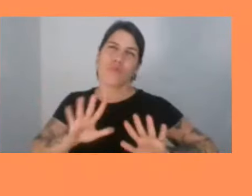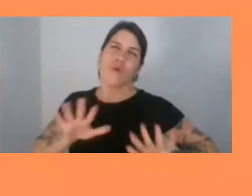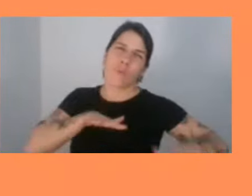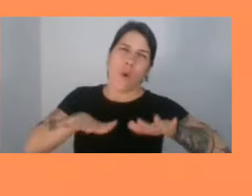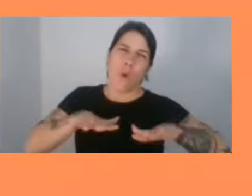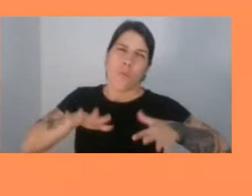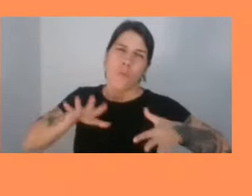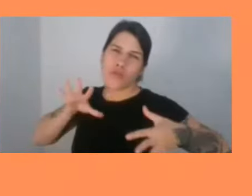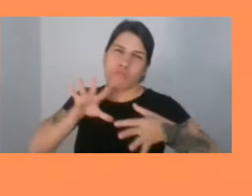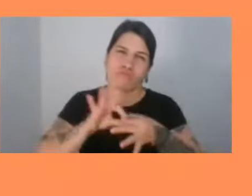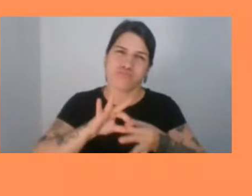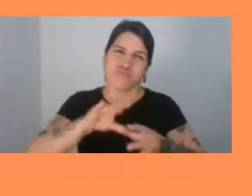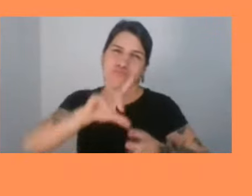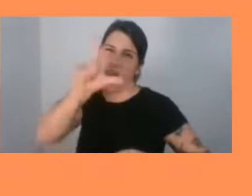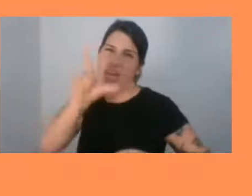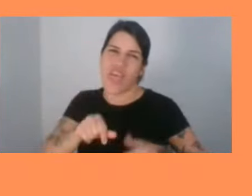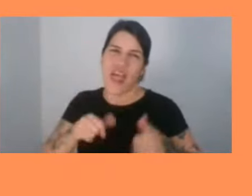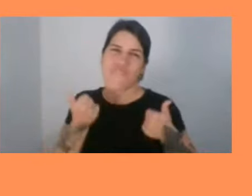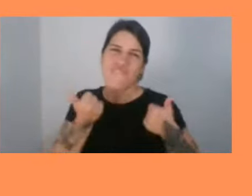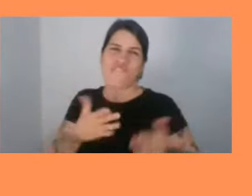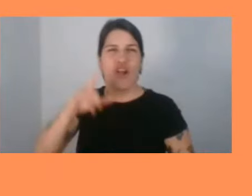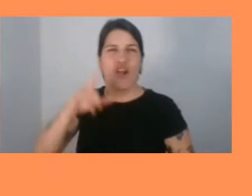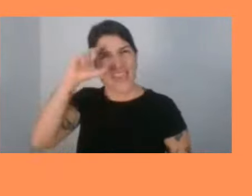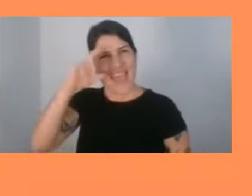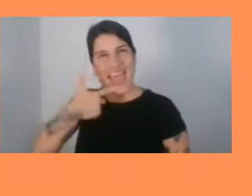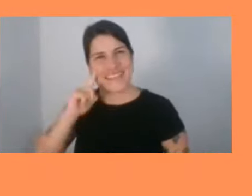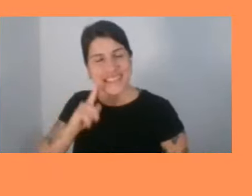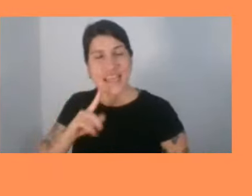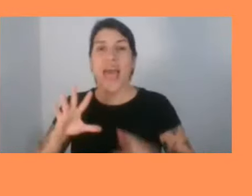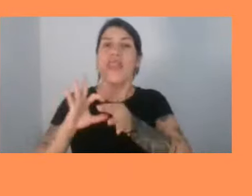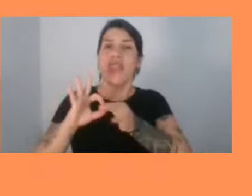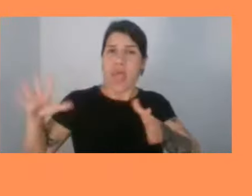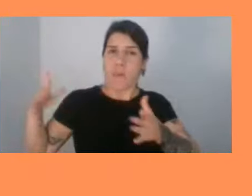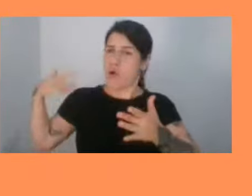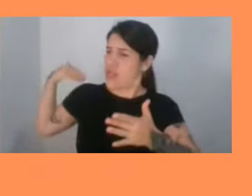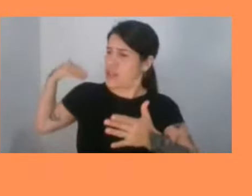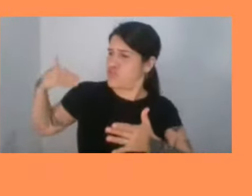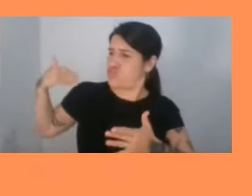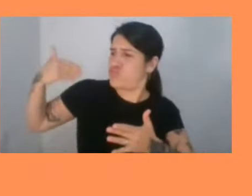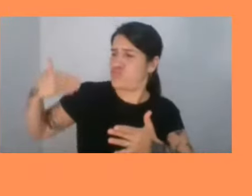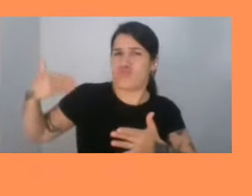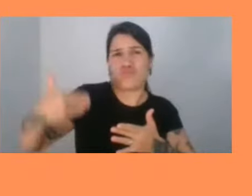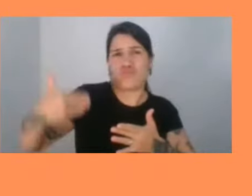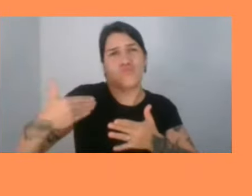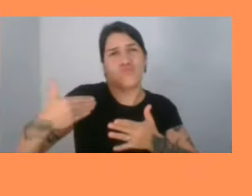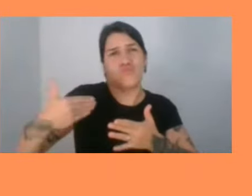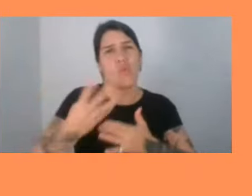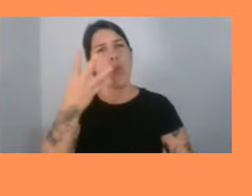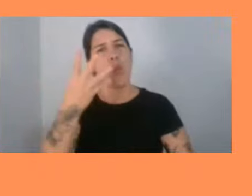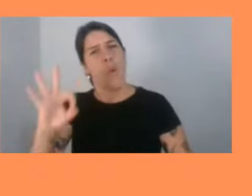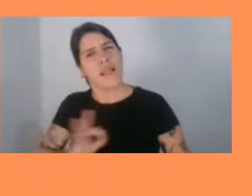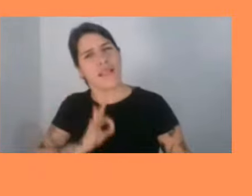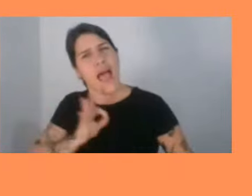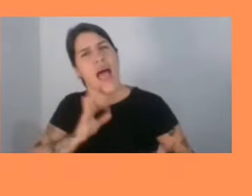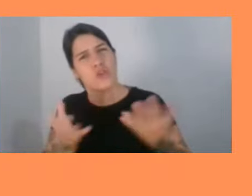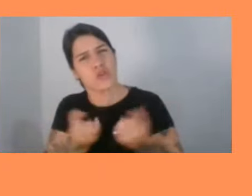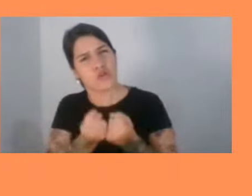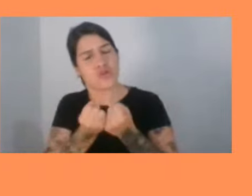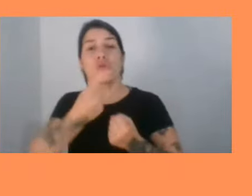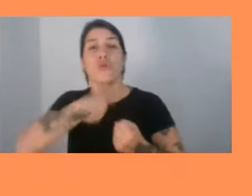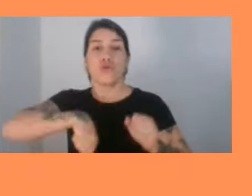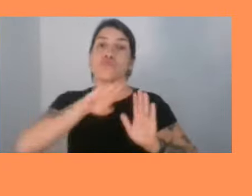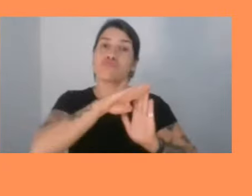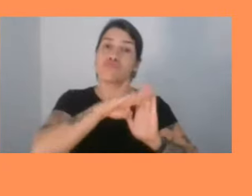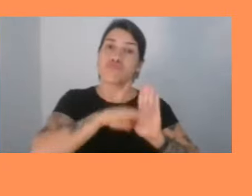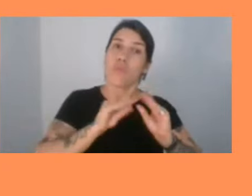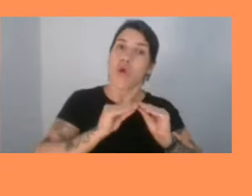para defender y extender a la educación sexual integral como una política pública, como un derecho y